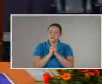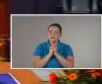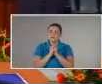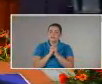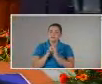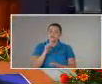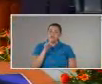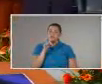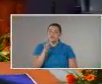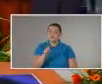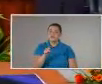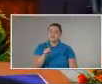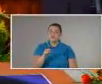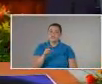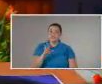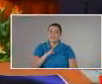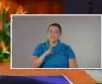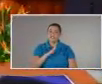corazón.